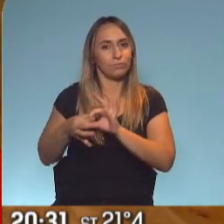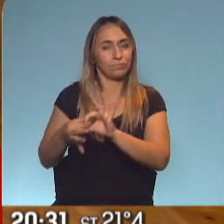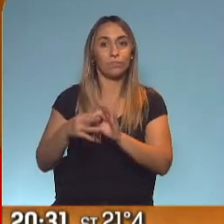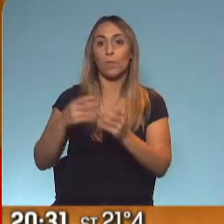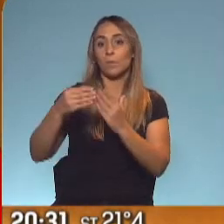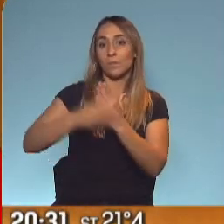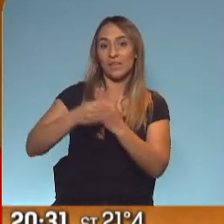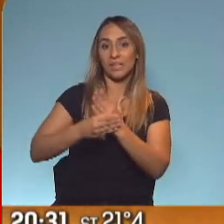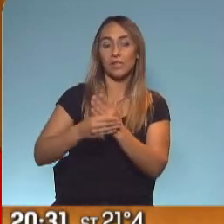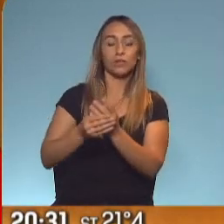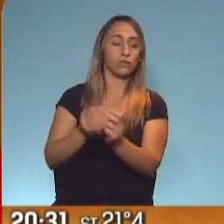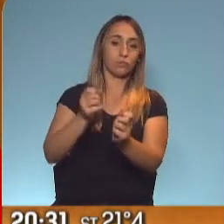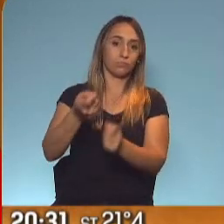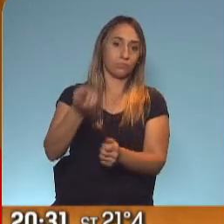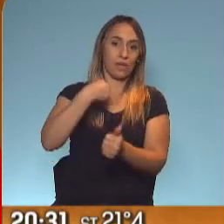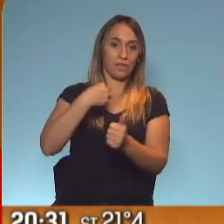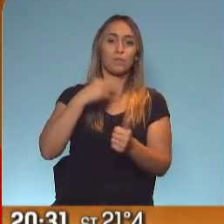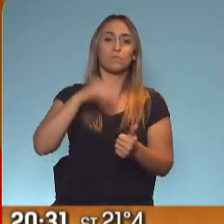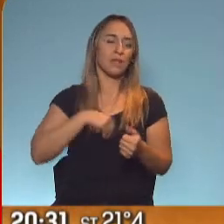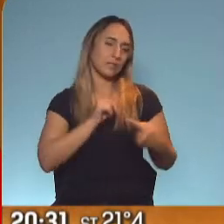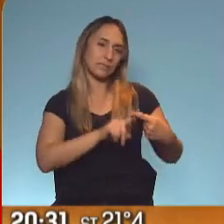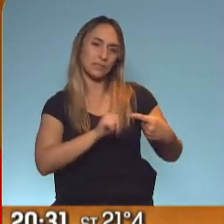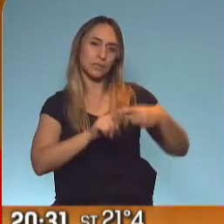estamos trabajando con el secretario de Recursos Hídricos, con AISA,